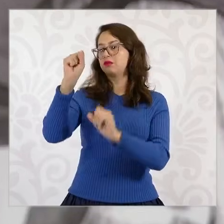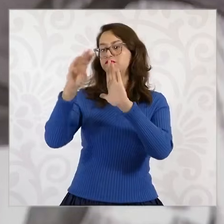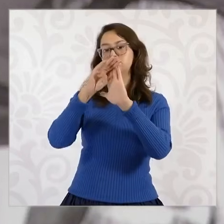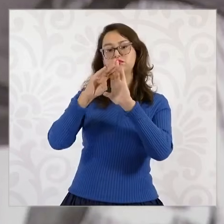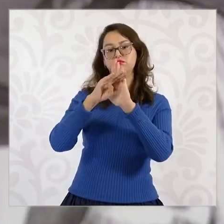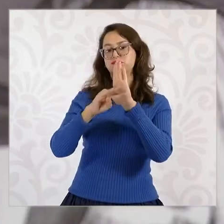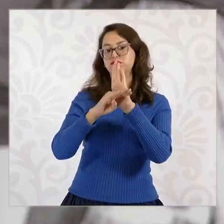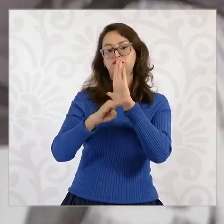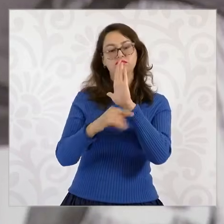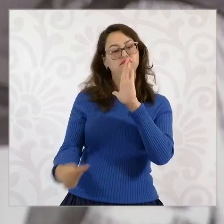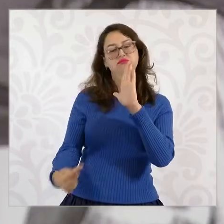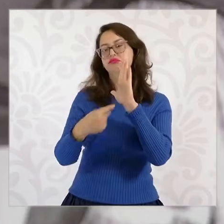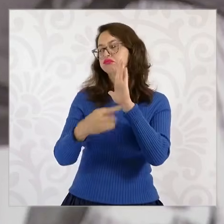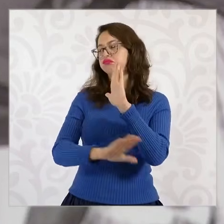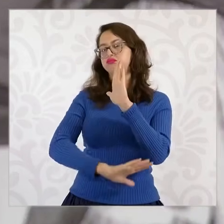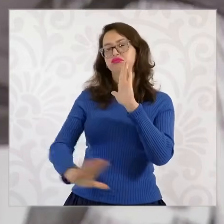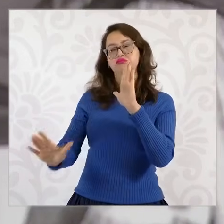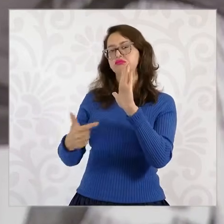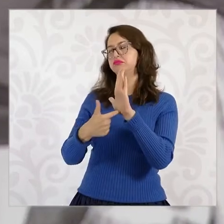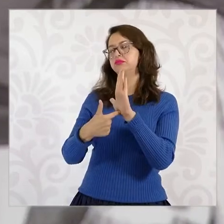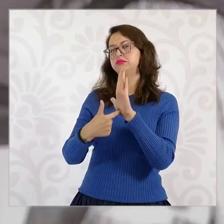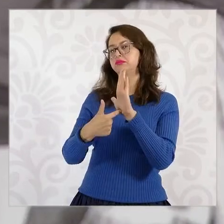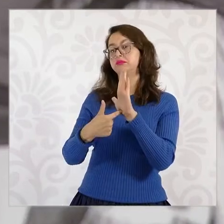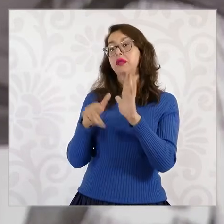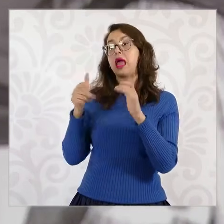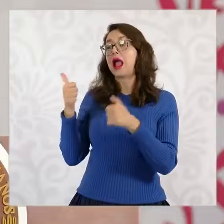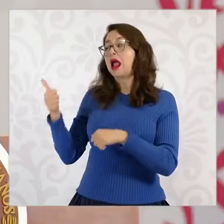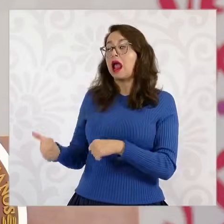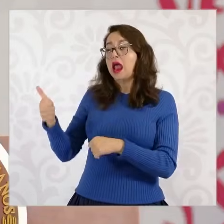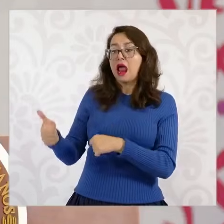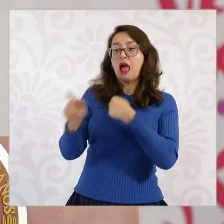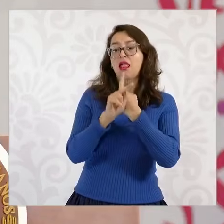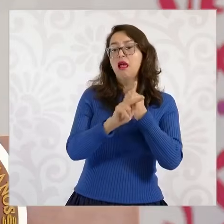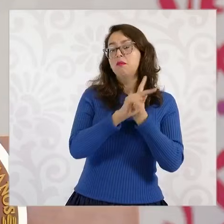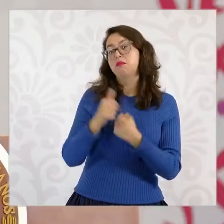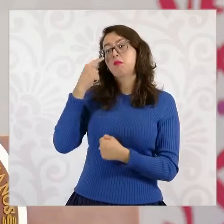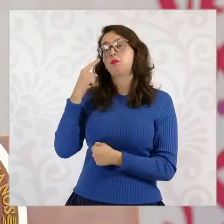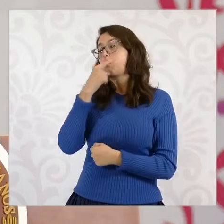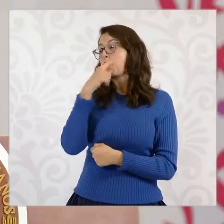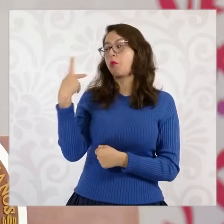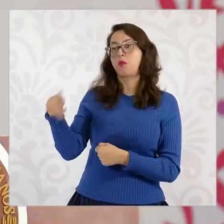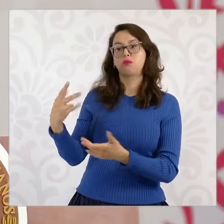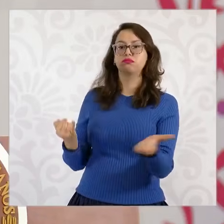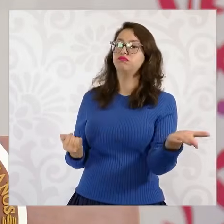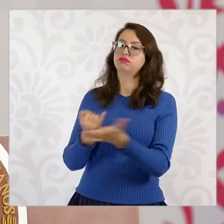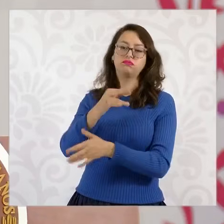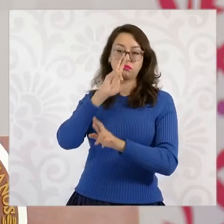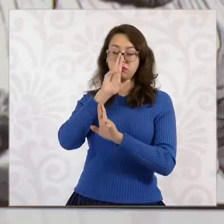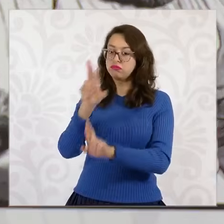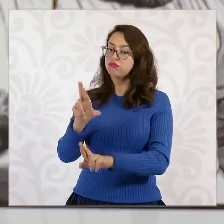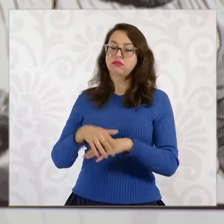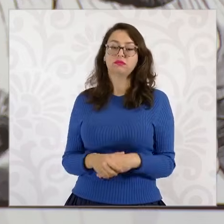Ya solo hablar de la autodeterminación de los pueblos ya es un mensaje muy potente en estos momentos,